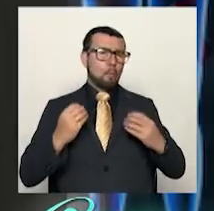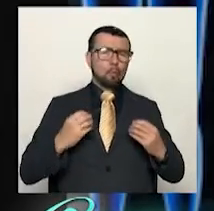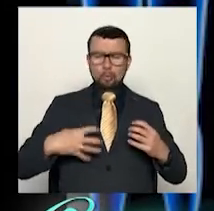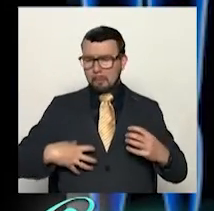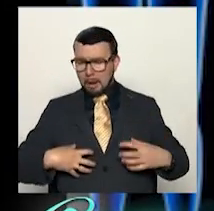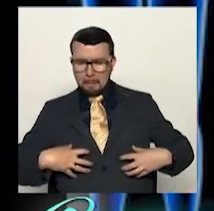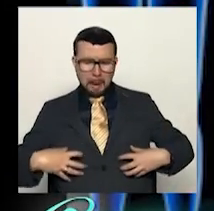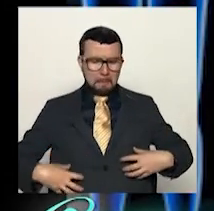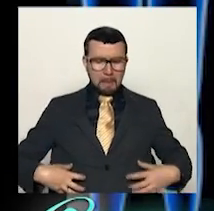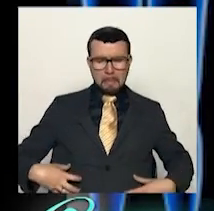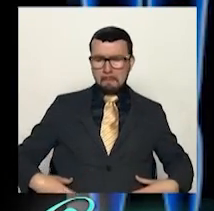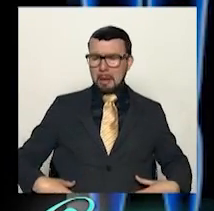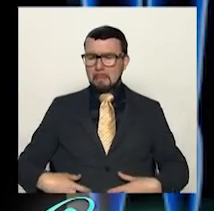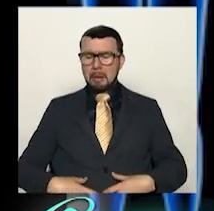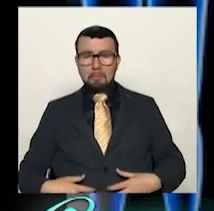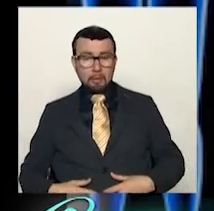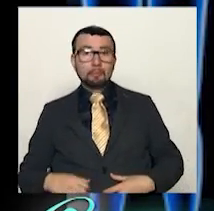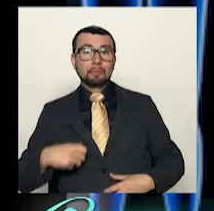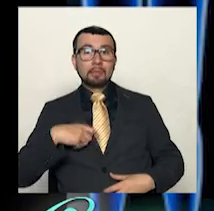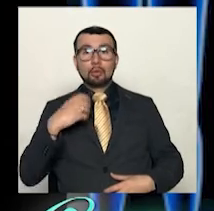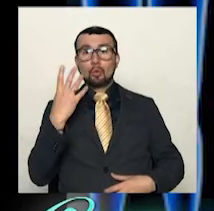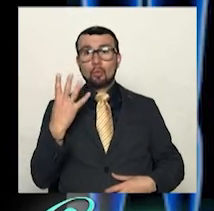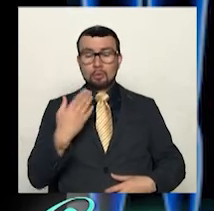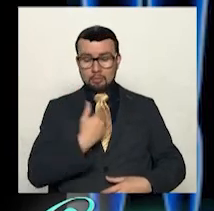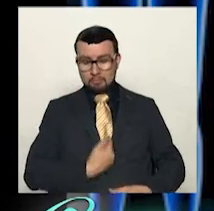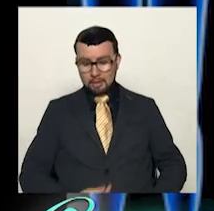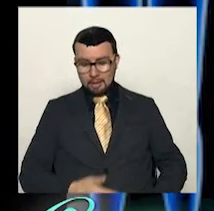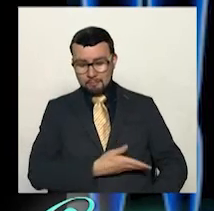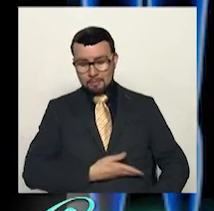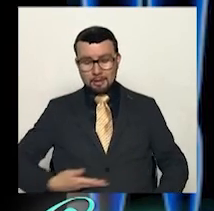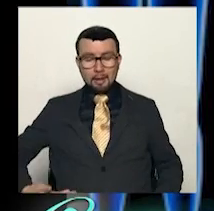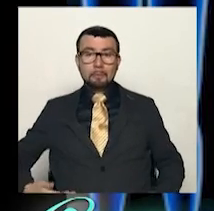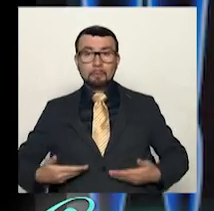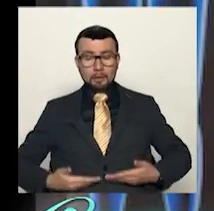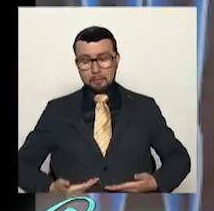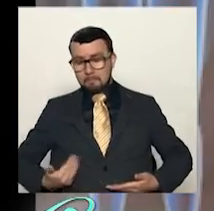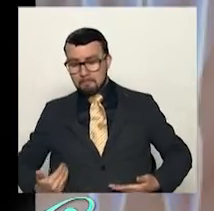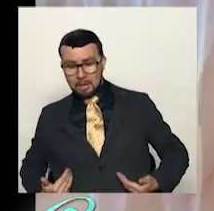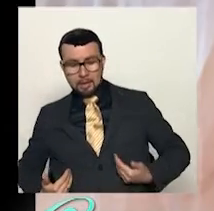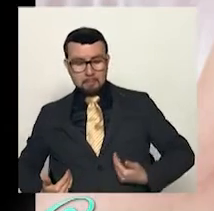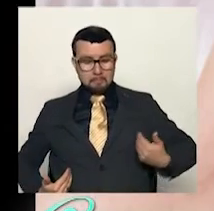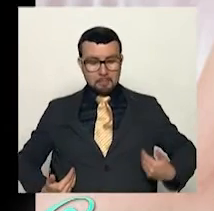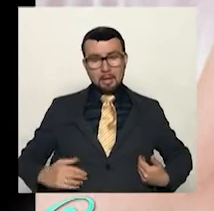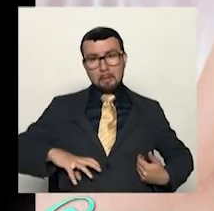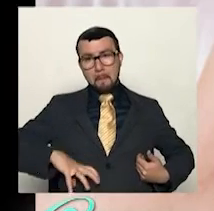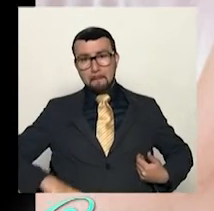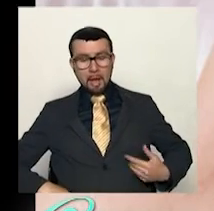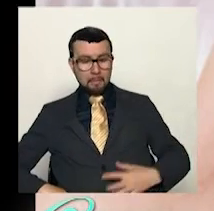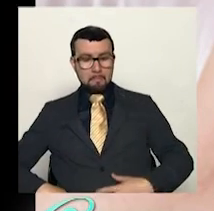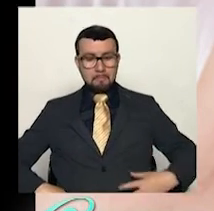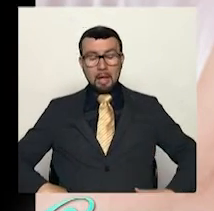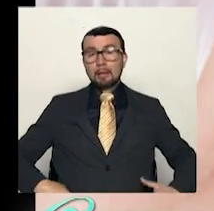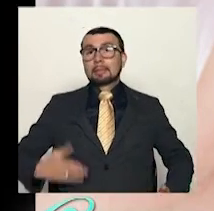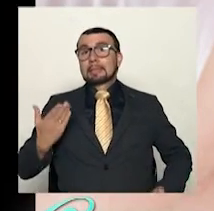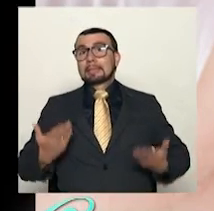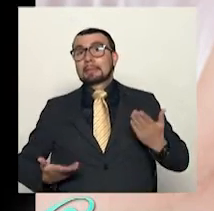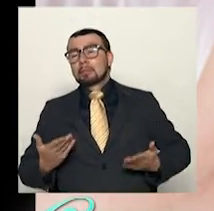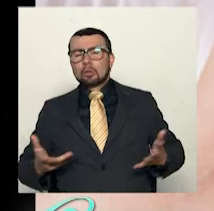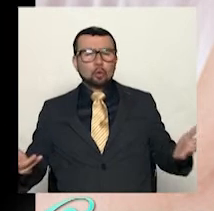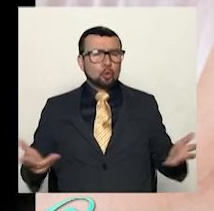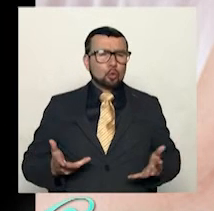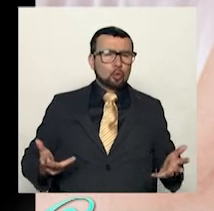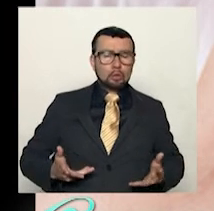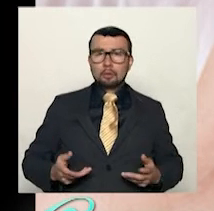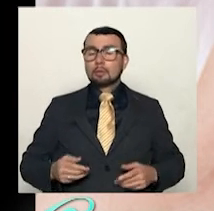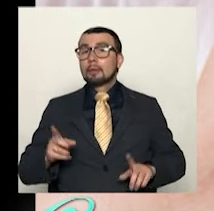órganos. Está dividido por cuadrantes, cuadrante superior, al lado derecho, al lado izquierdo, en la parte inferior, y dependiendo